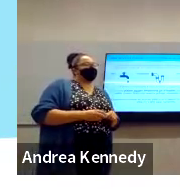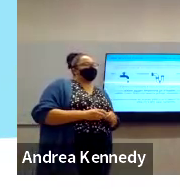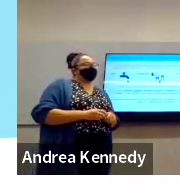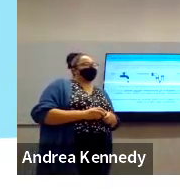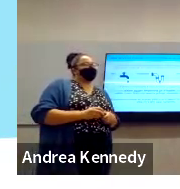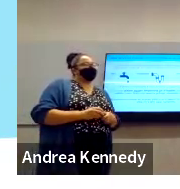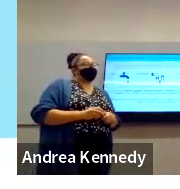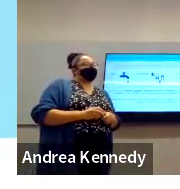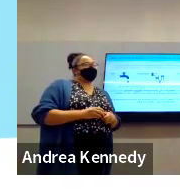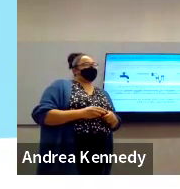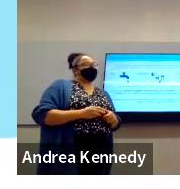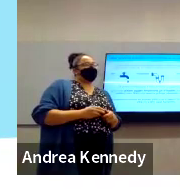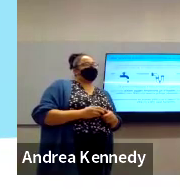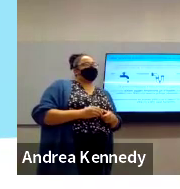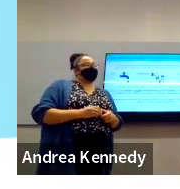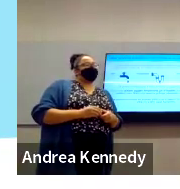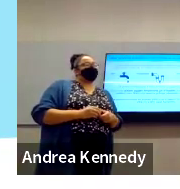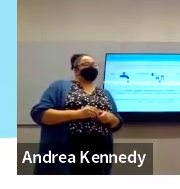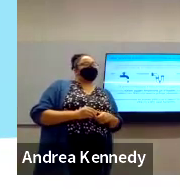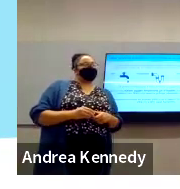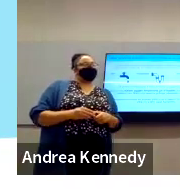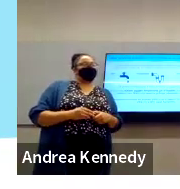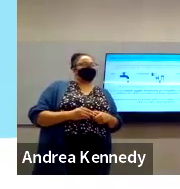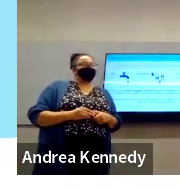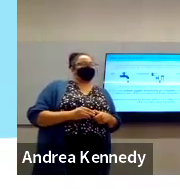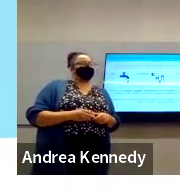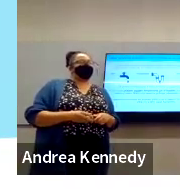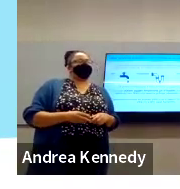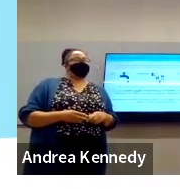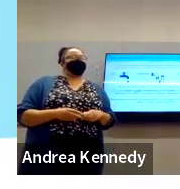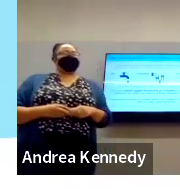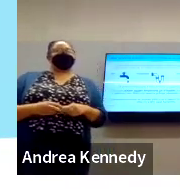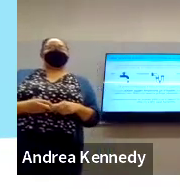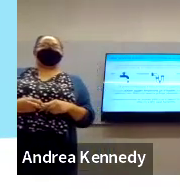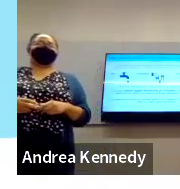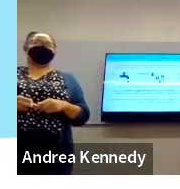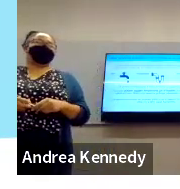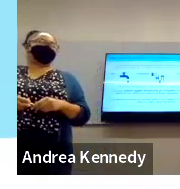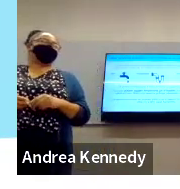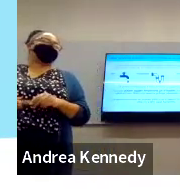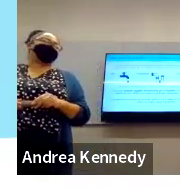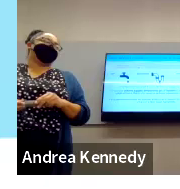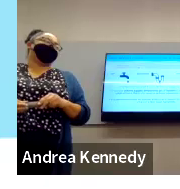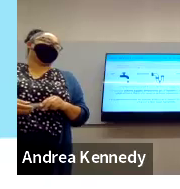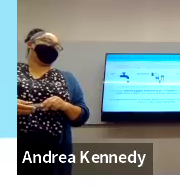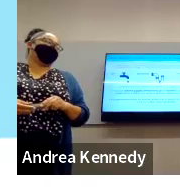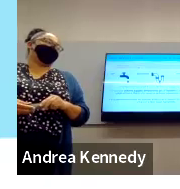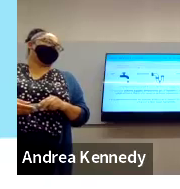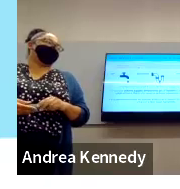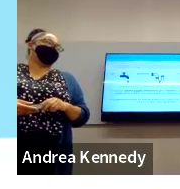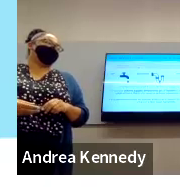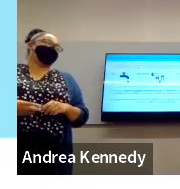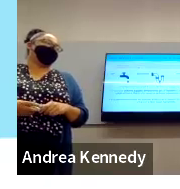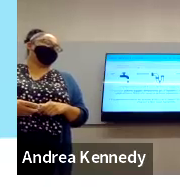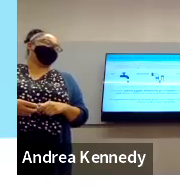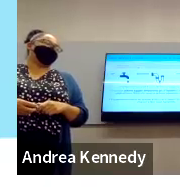de toda la propiedad, no solamente su unidad, y vamos a dividirlo así, no es solamente lo que usted ha pagado